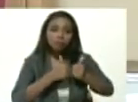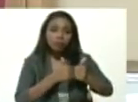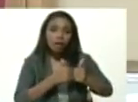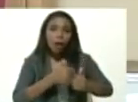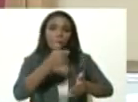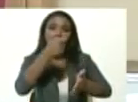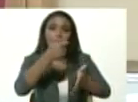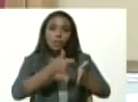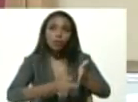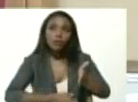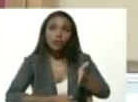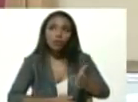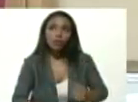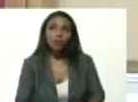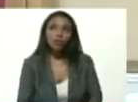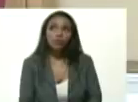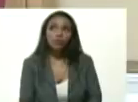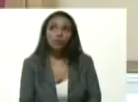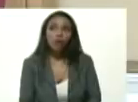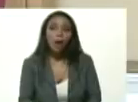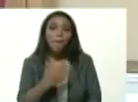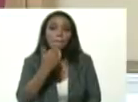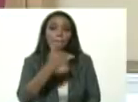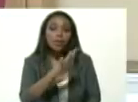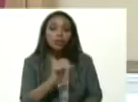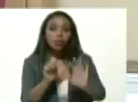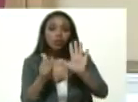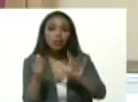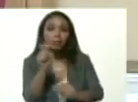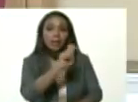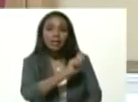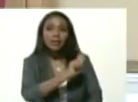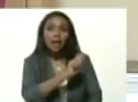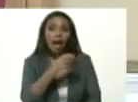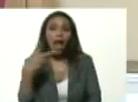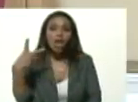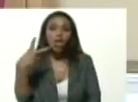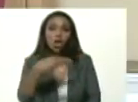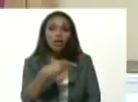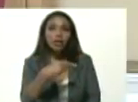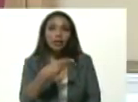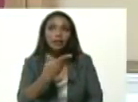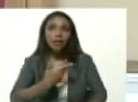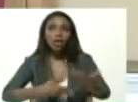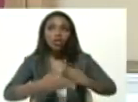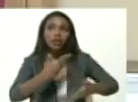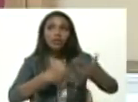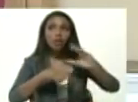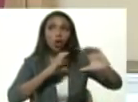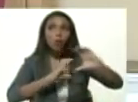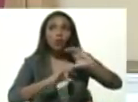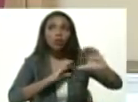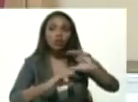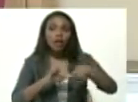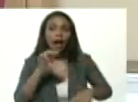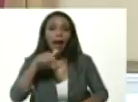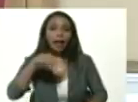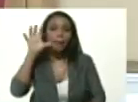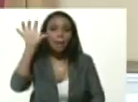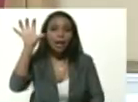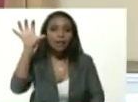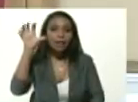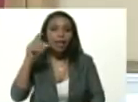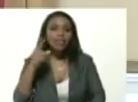Prohibido en los próximos 6 meses el corte de los servicios de telecomunicaciones en el país.